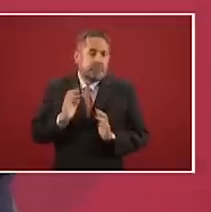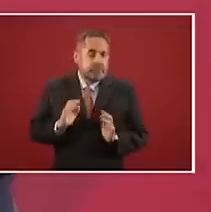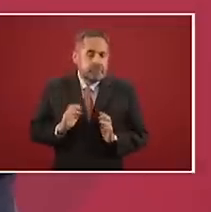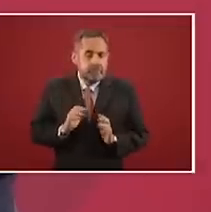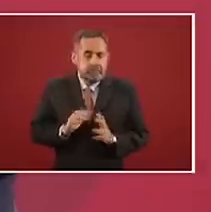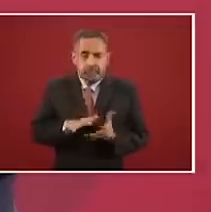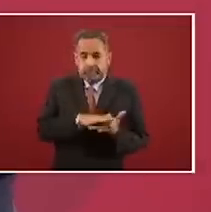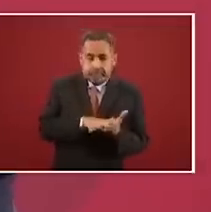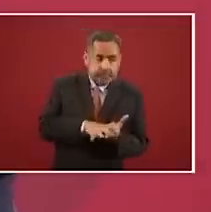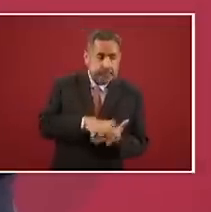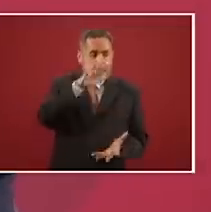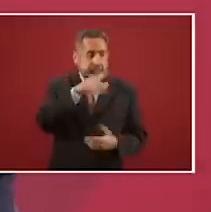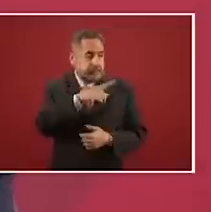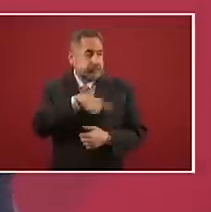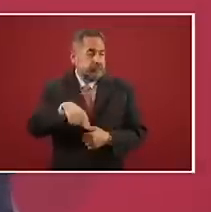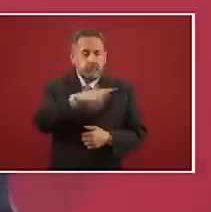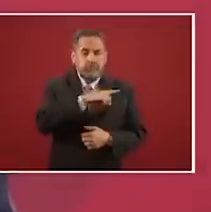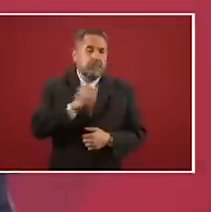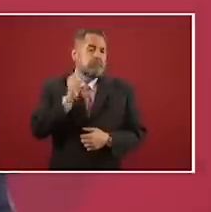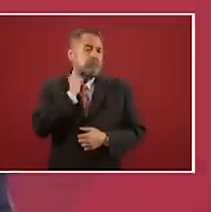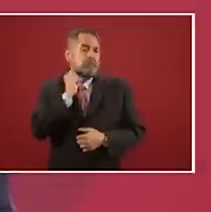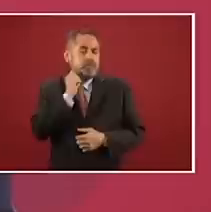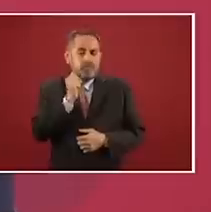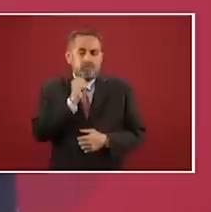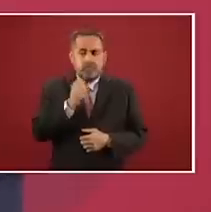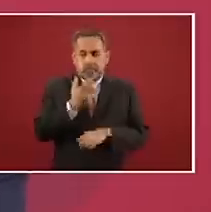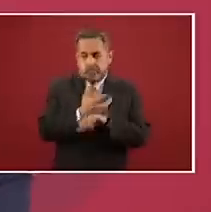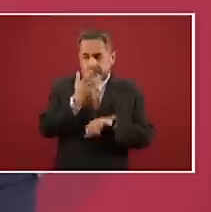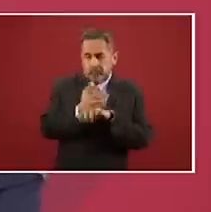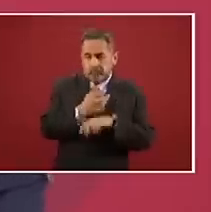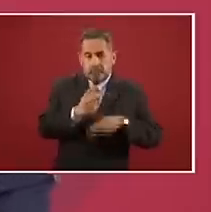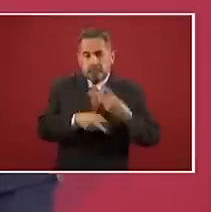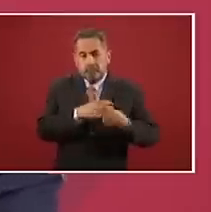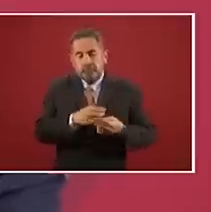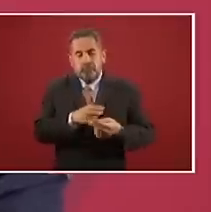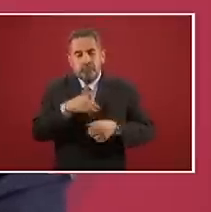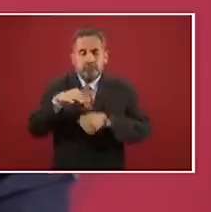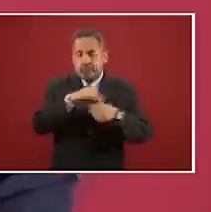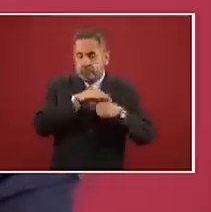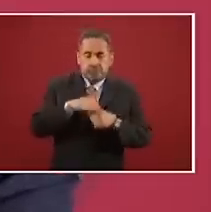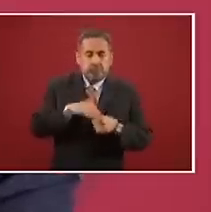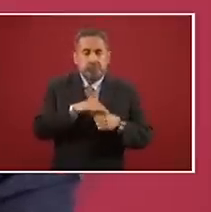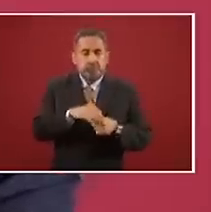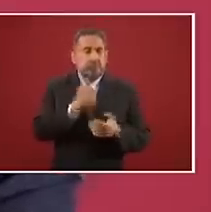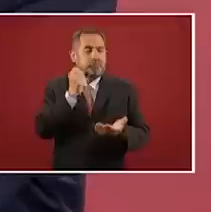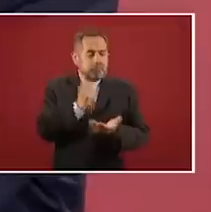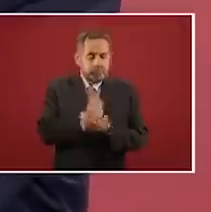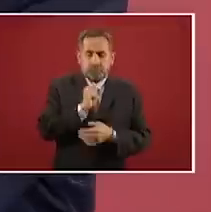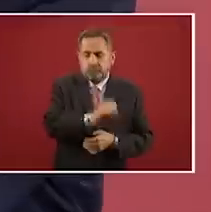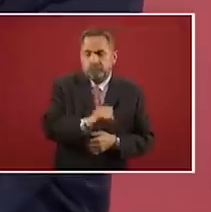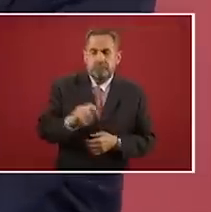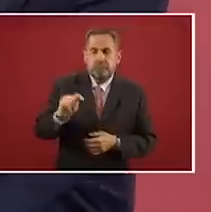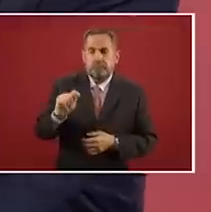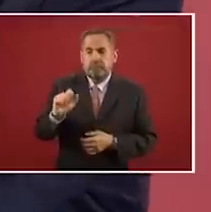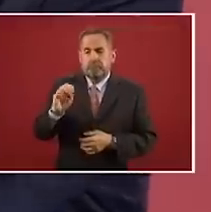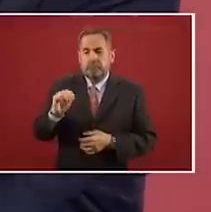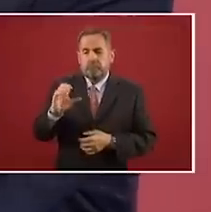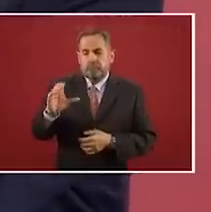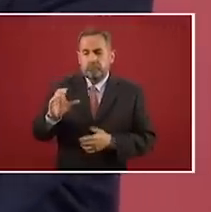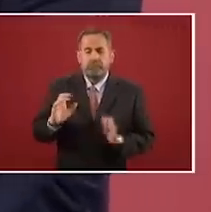la mayoría de los senadores de Estados Unidos va a votar por el tratado. Entonces, esto